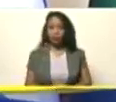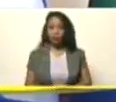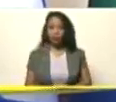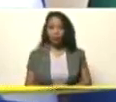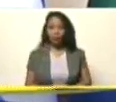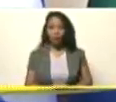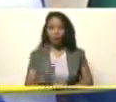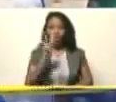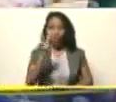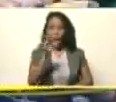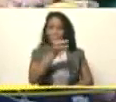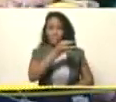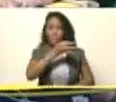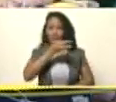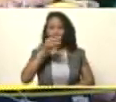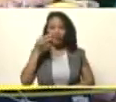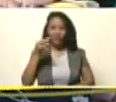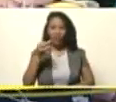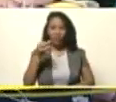dos extraordinarios